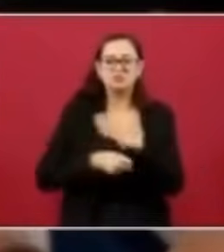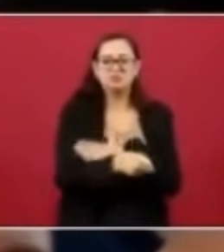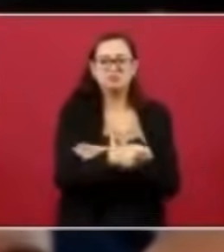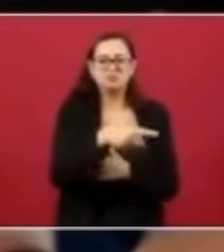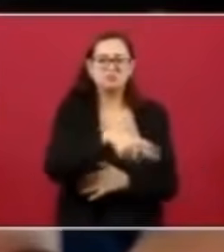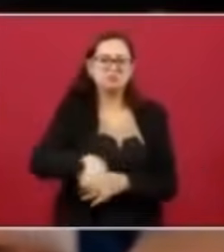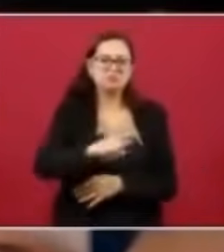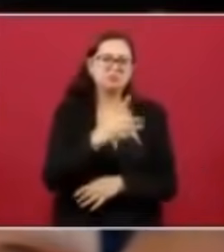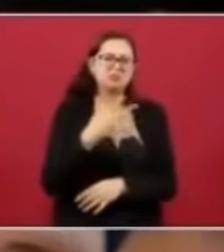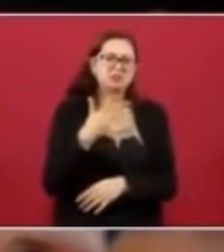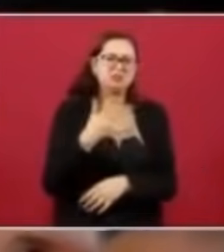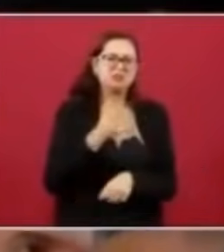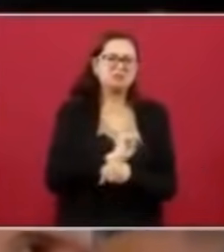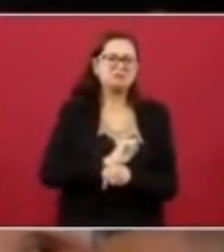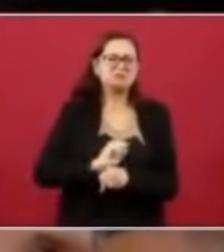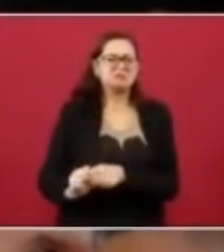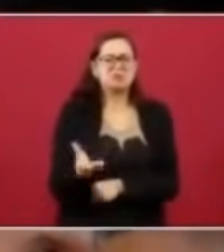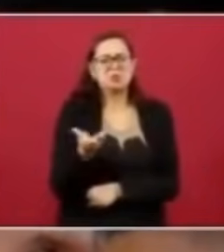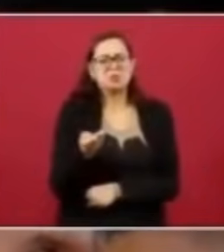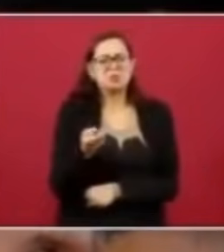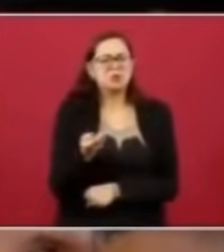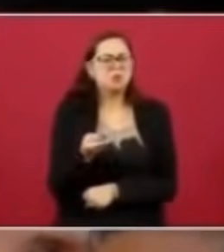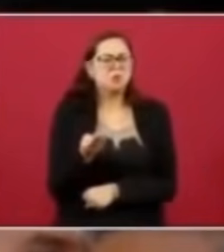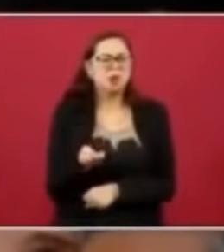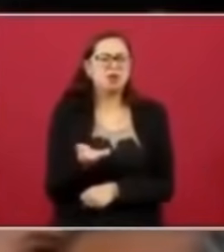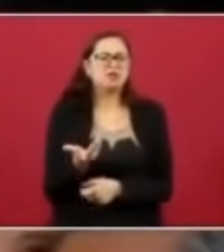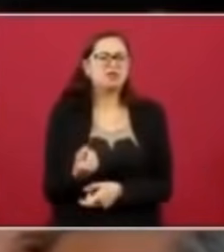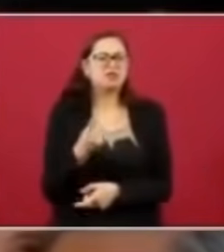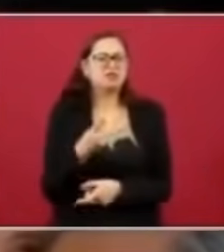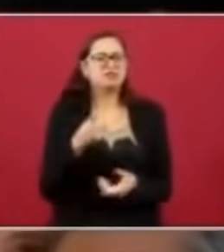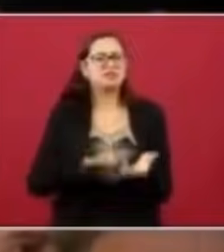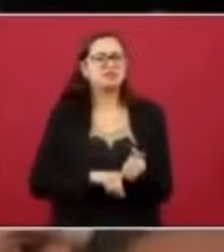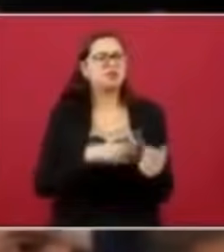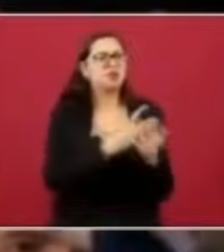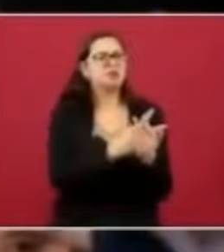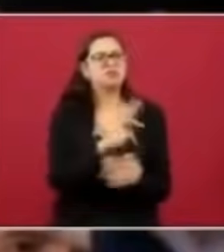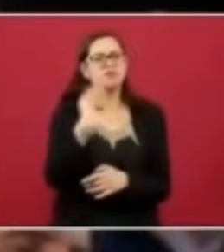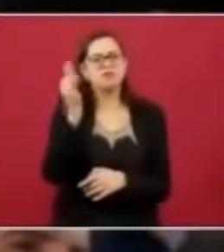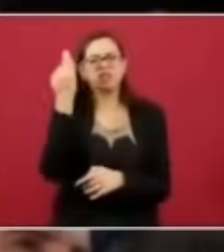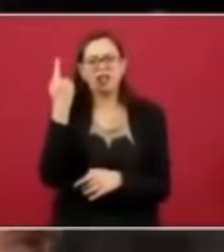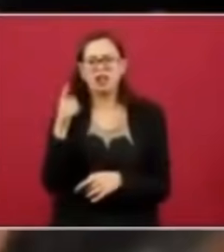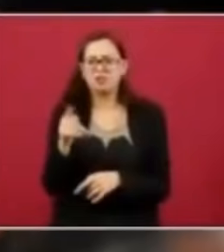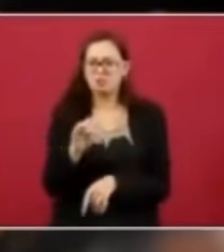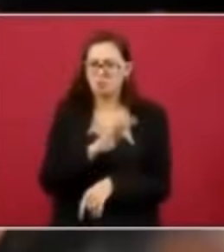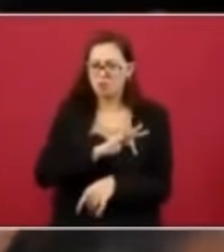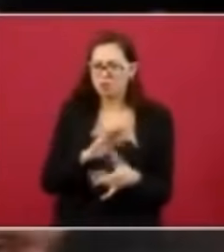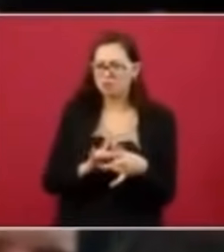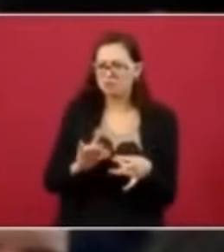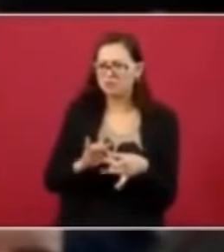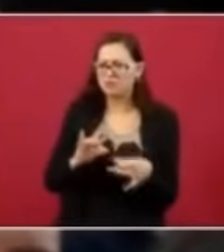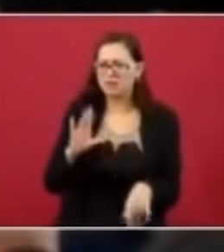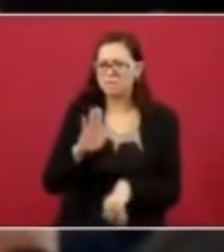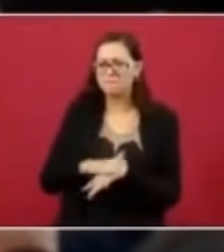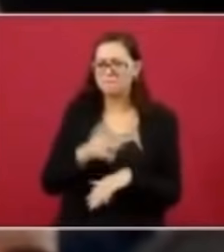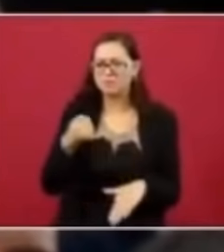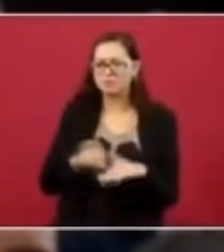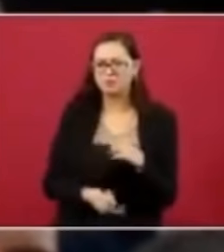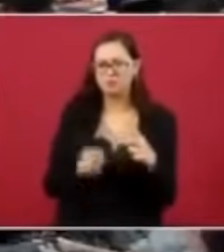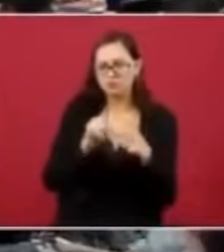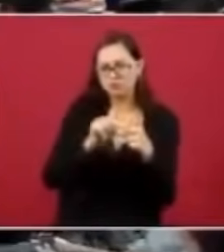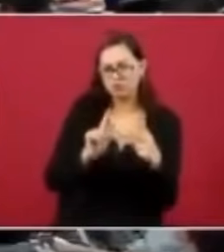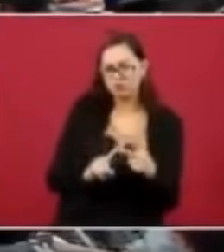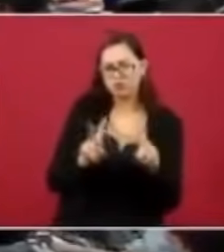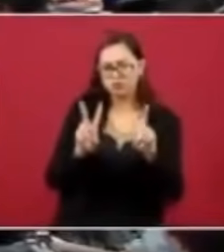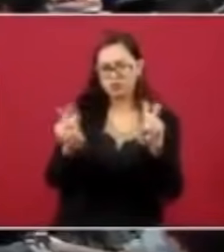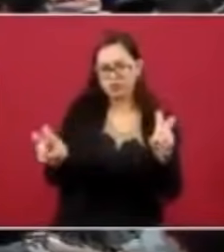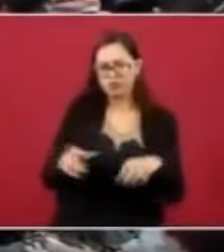por portación simple de marihuana en prisiones federales. Entonces, si también nos pudiera comentar algo sobre ambos temas, por favor.